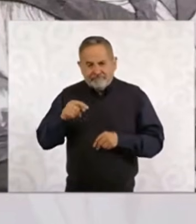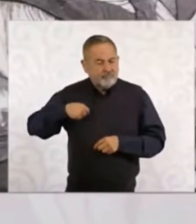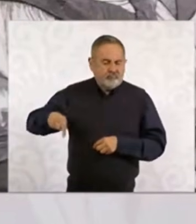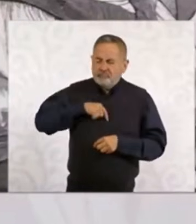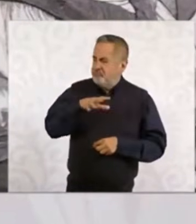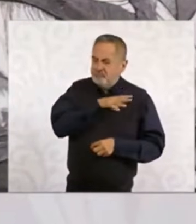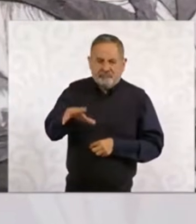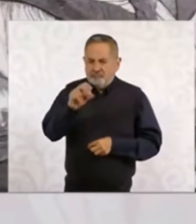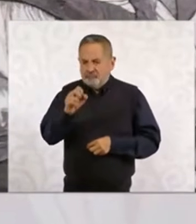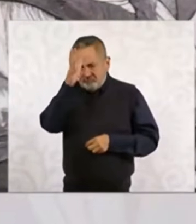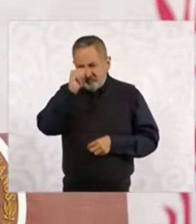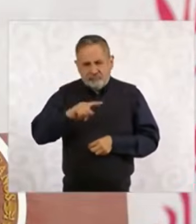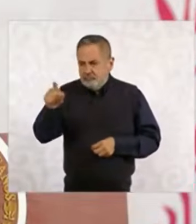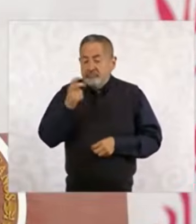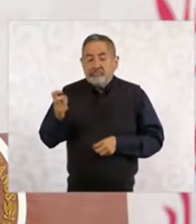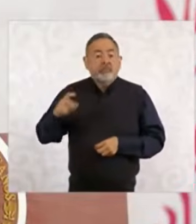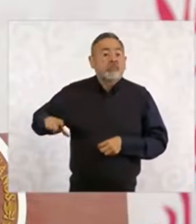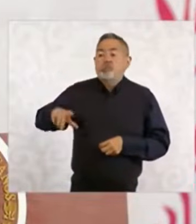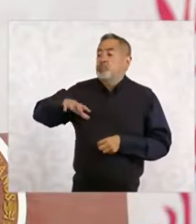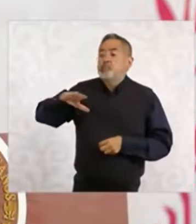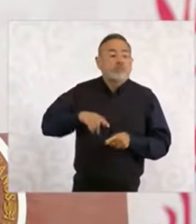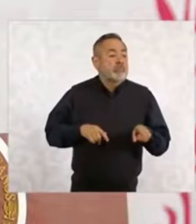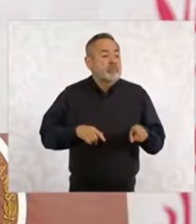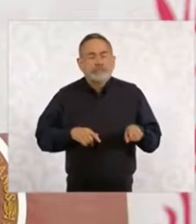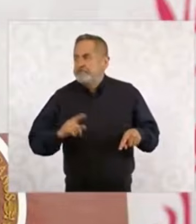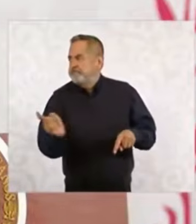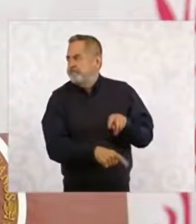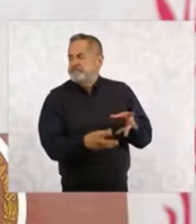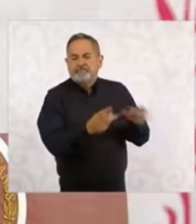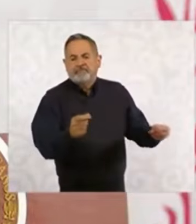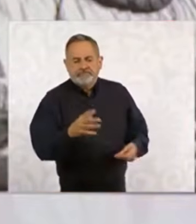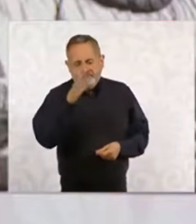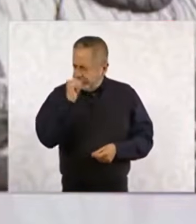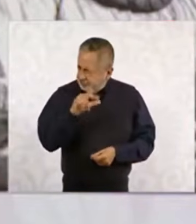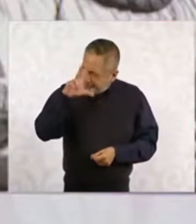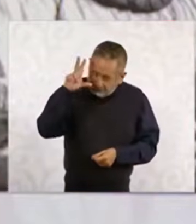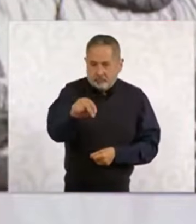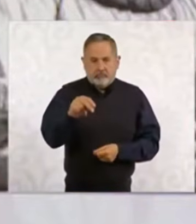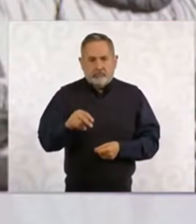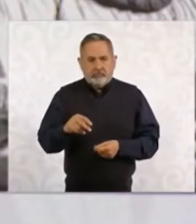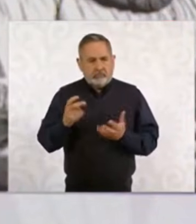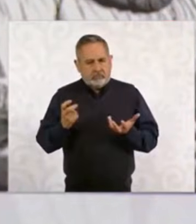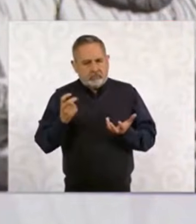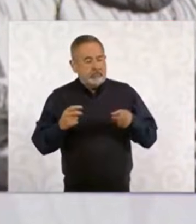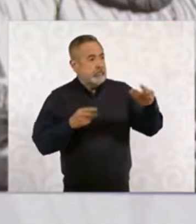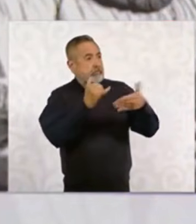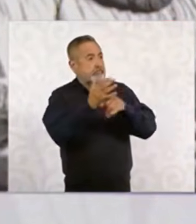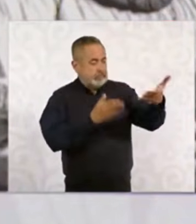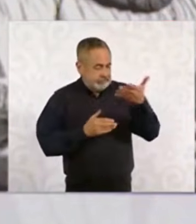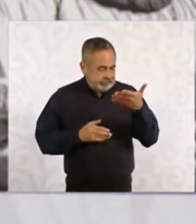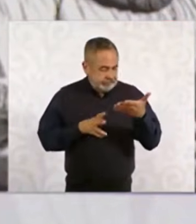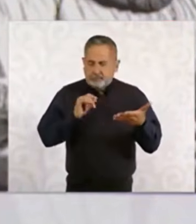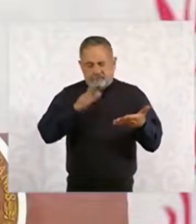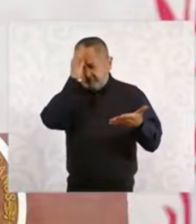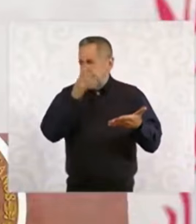una herramienta del Estado mexicano. Todo esto no fue tomado en cuenta. Entonces, por eso se rechaza el informe, pero eso no quiere decir